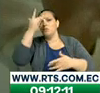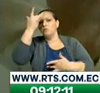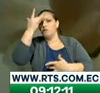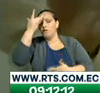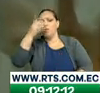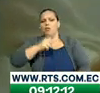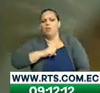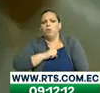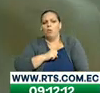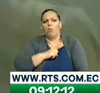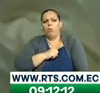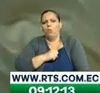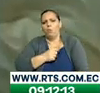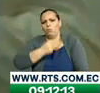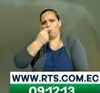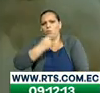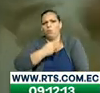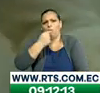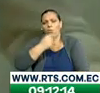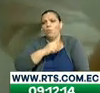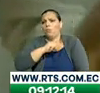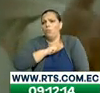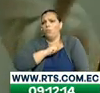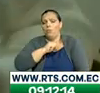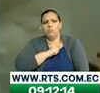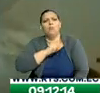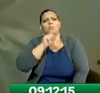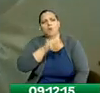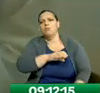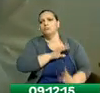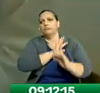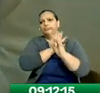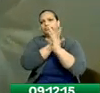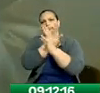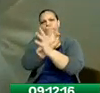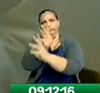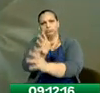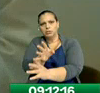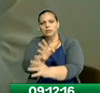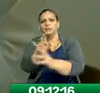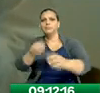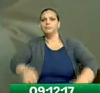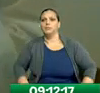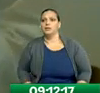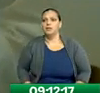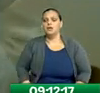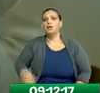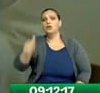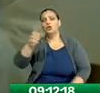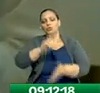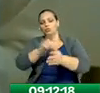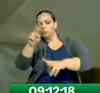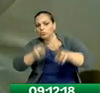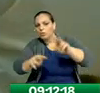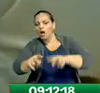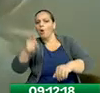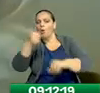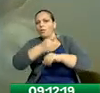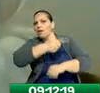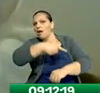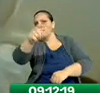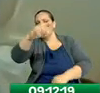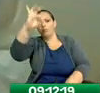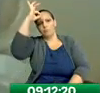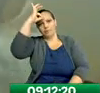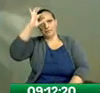los pacientes hacia acá y hasta el centro de convenciones. Hoy lo más importante es que todos tengamos los cuidados necesarios. De cara a un cambio de